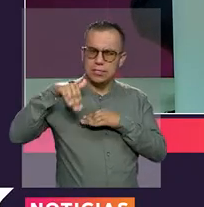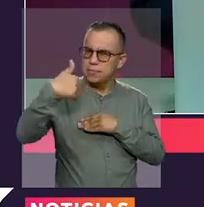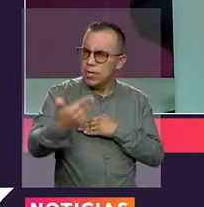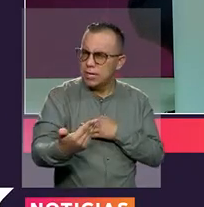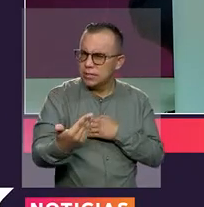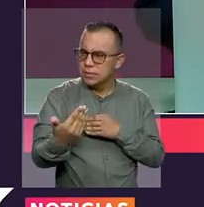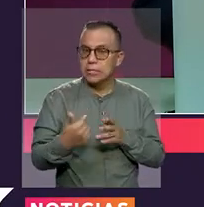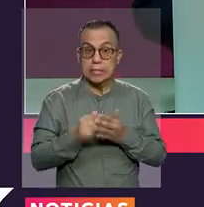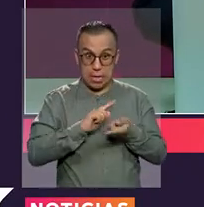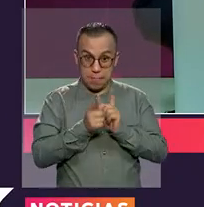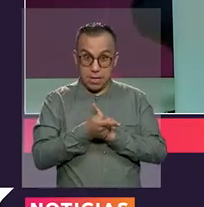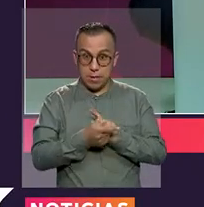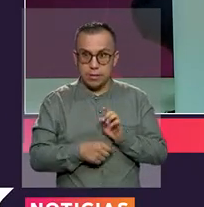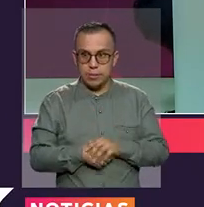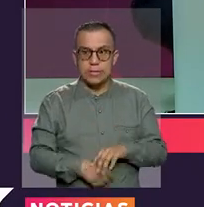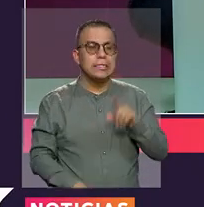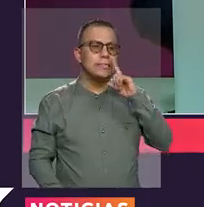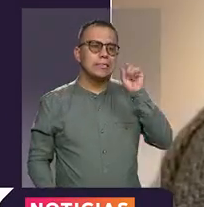Sí, claro.